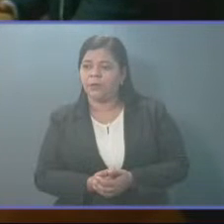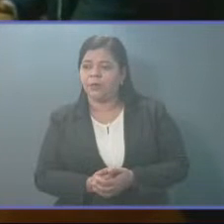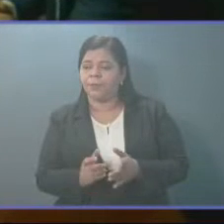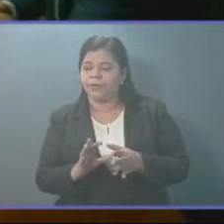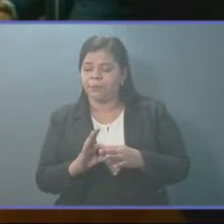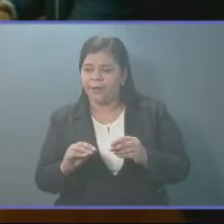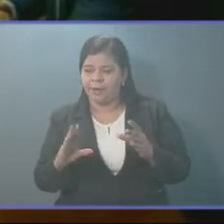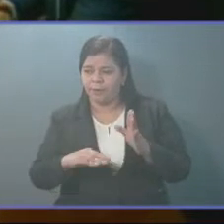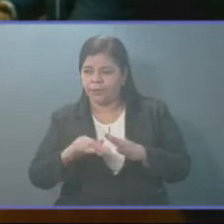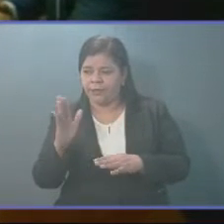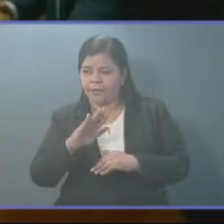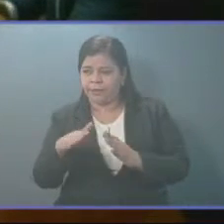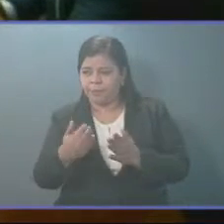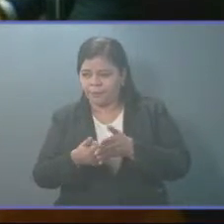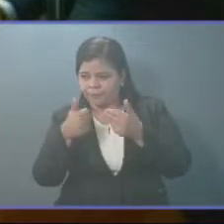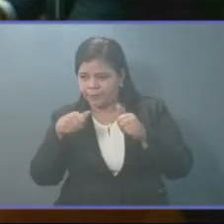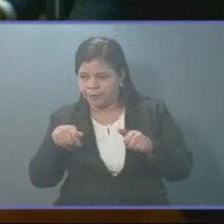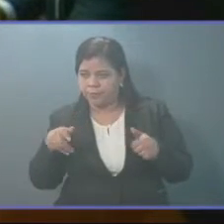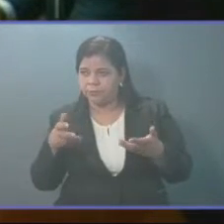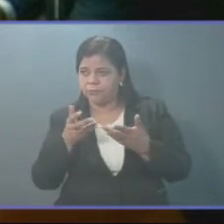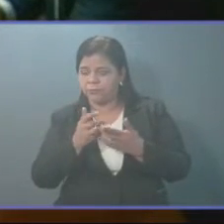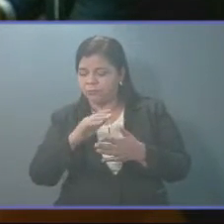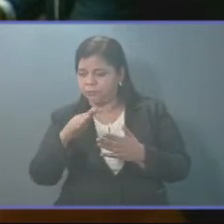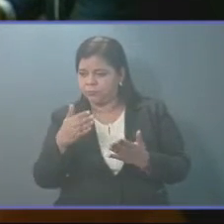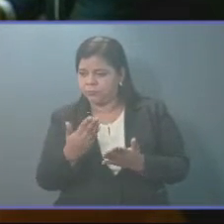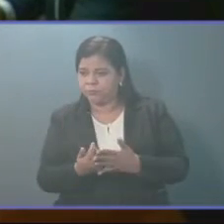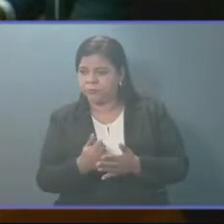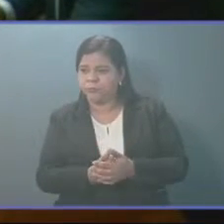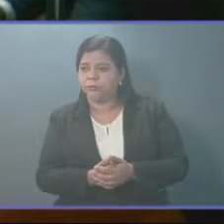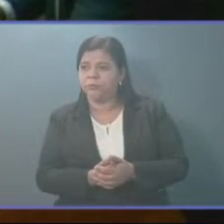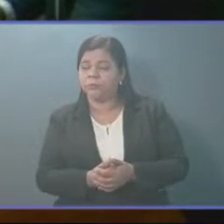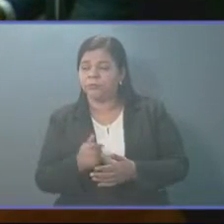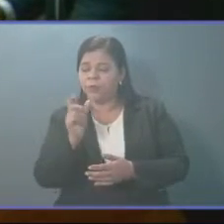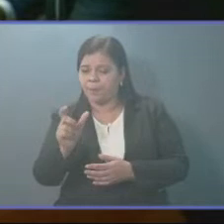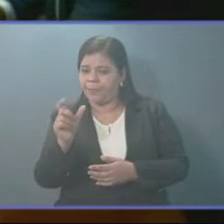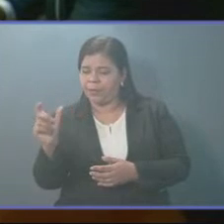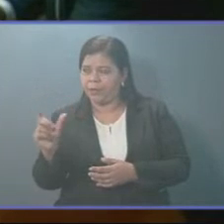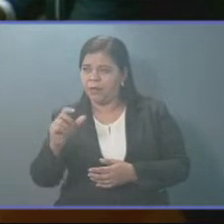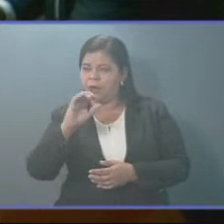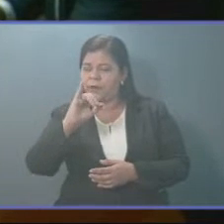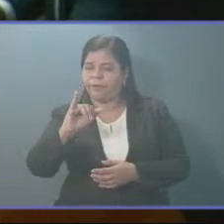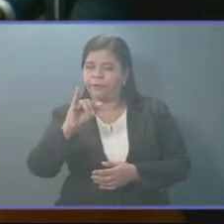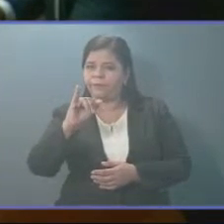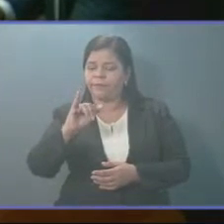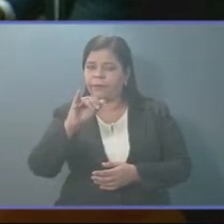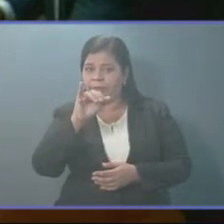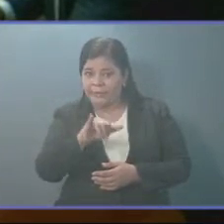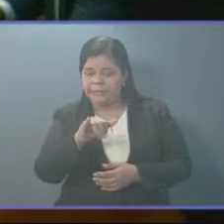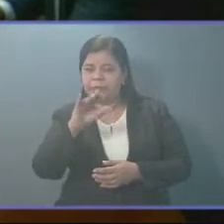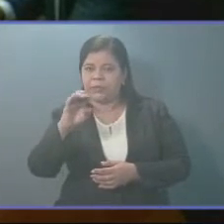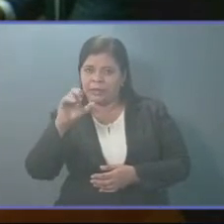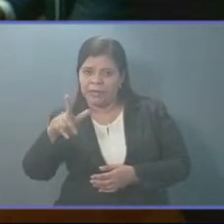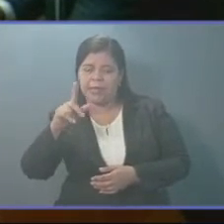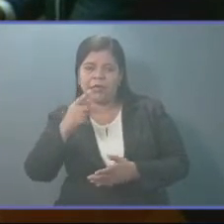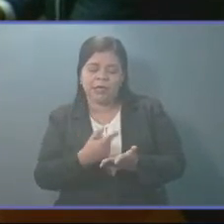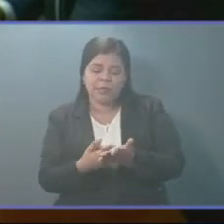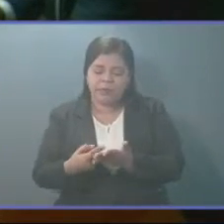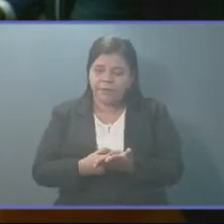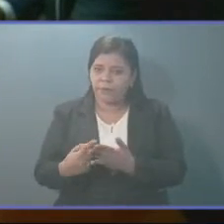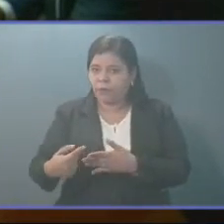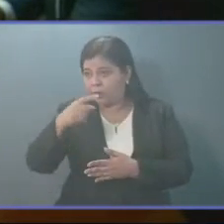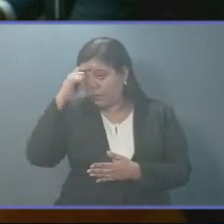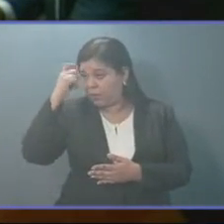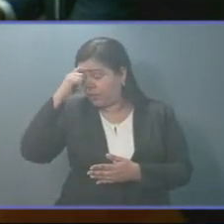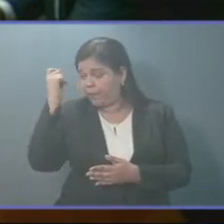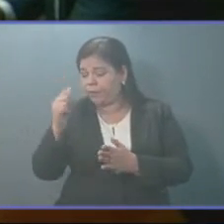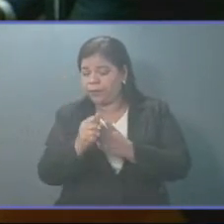Aquí existe una propuesta de LCD de eliminar la palabra tribunales de lo laboral. Artículo